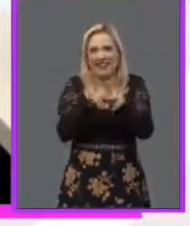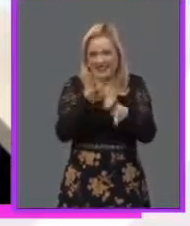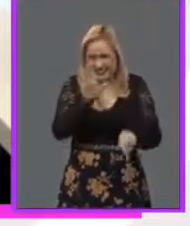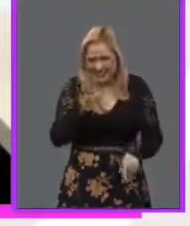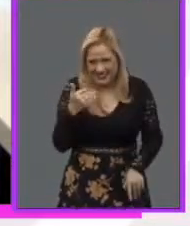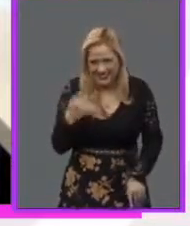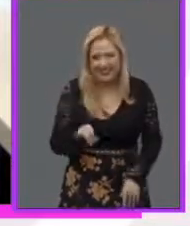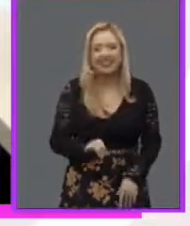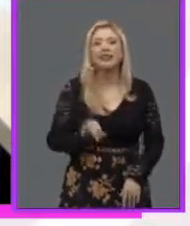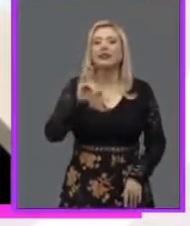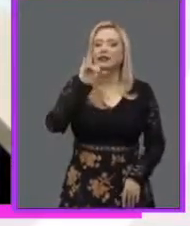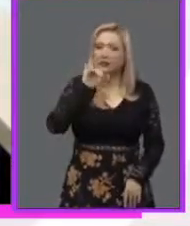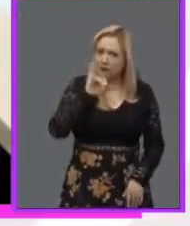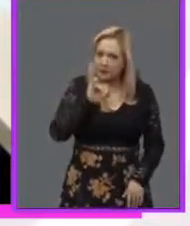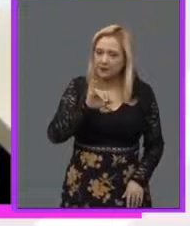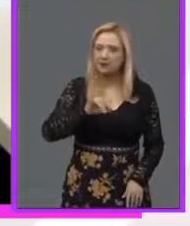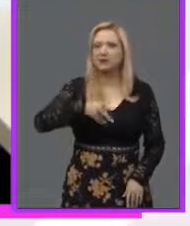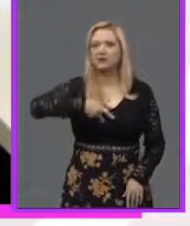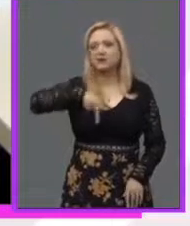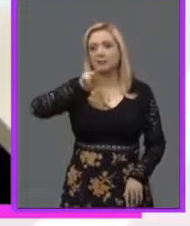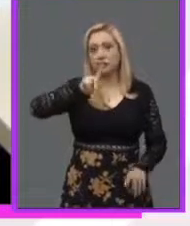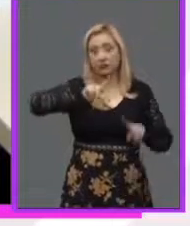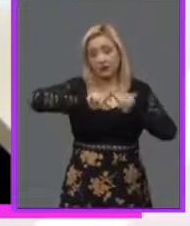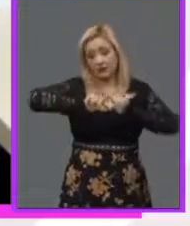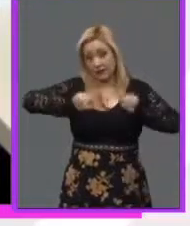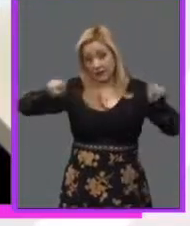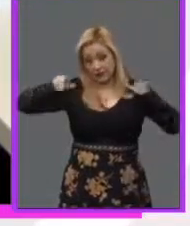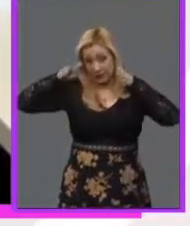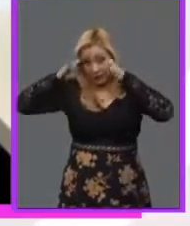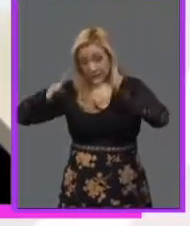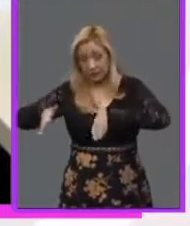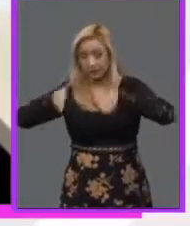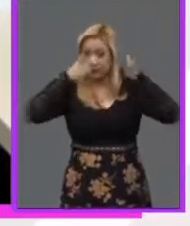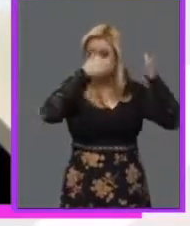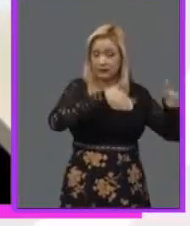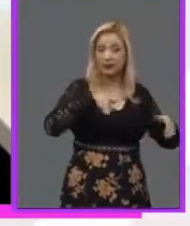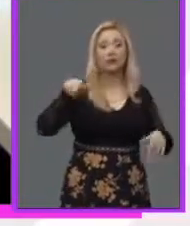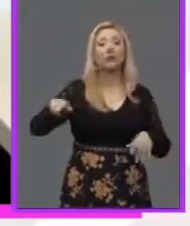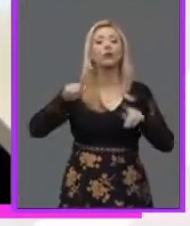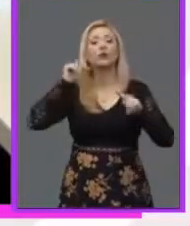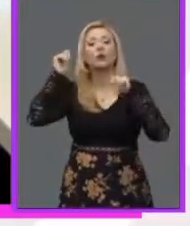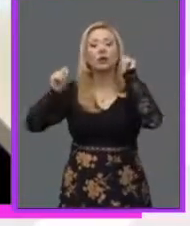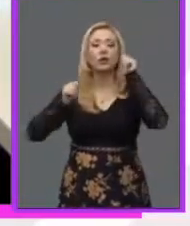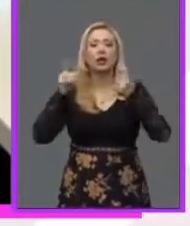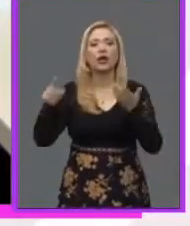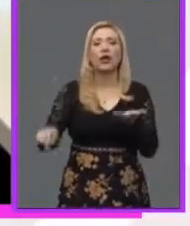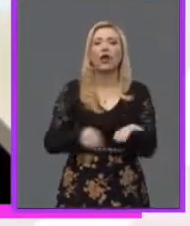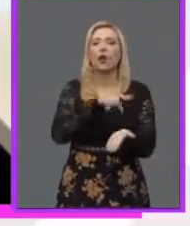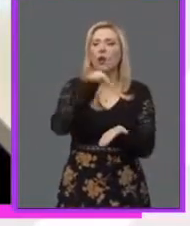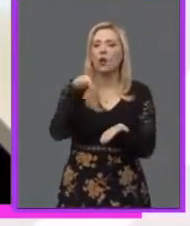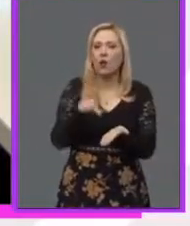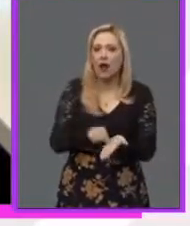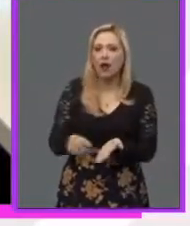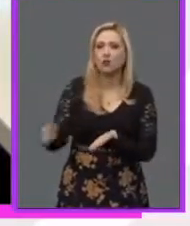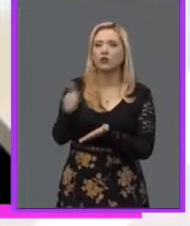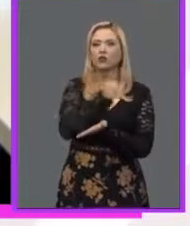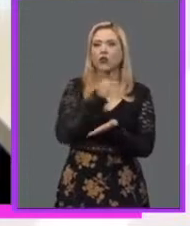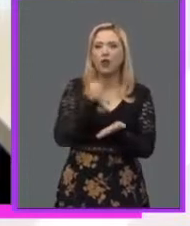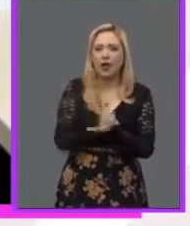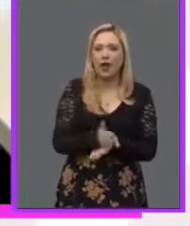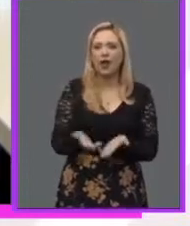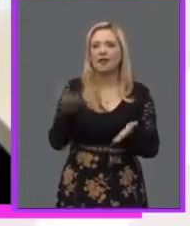distintos. Que la turistificación básicamente es el proceso por el cual los espacios públicos, las ciudades, los